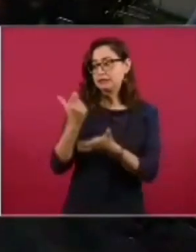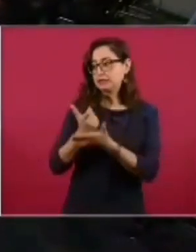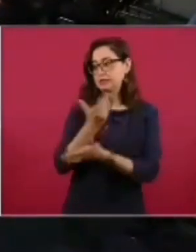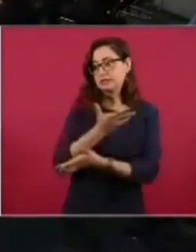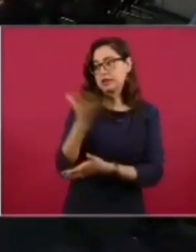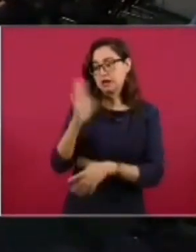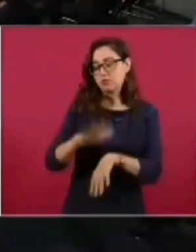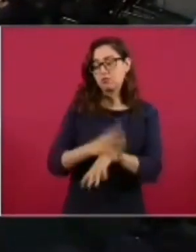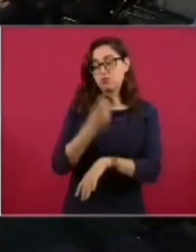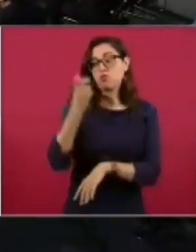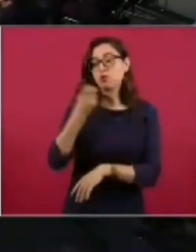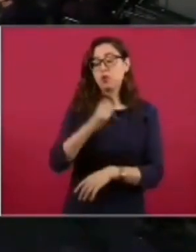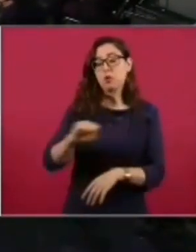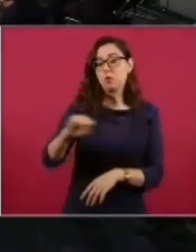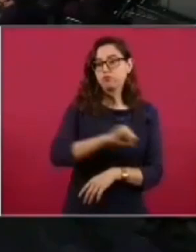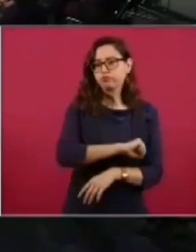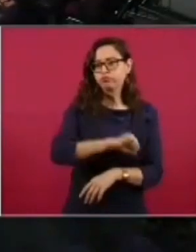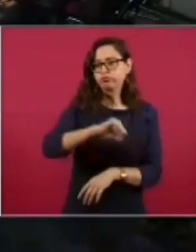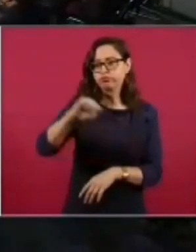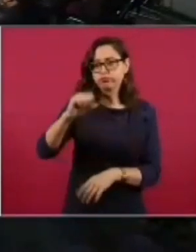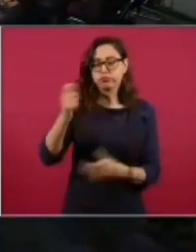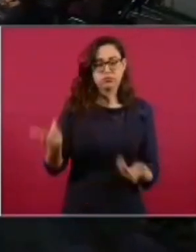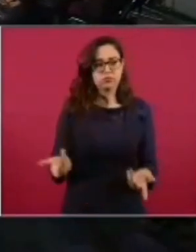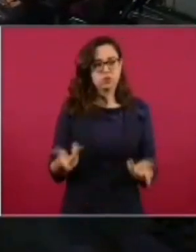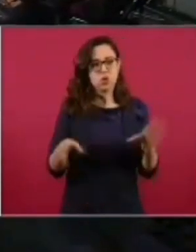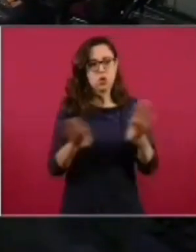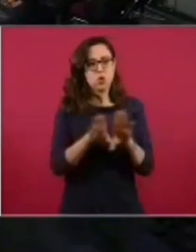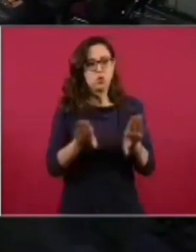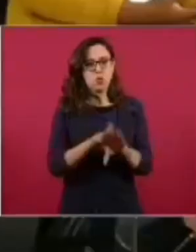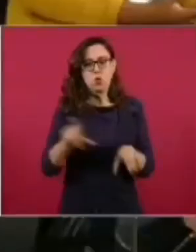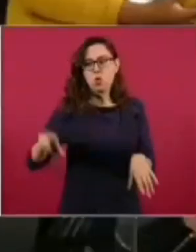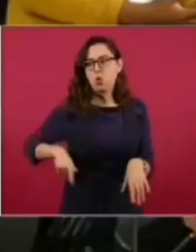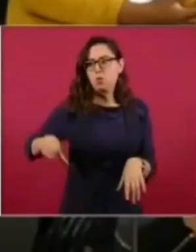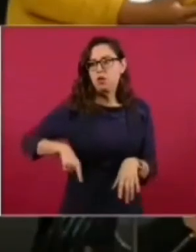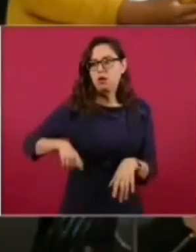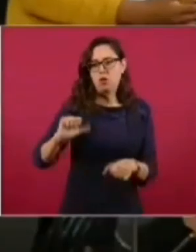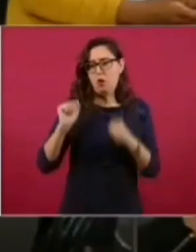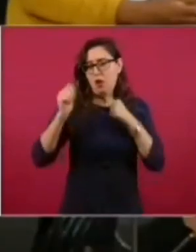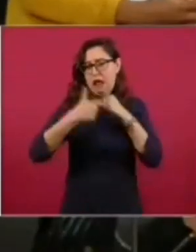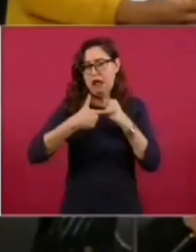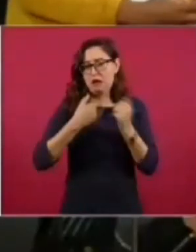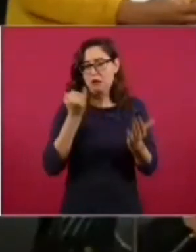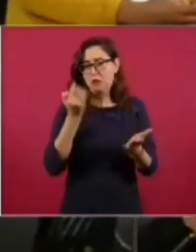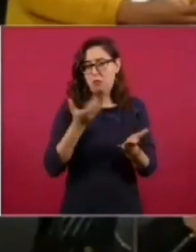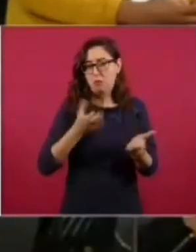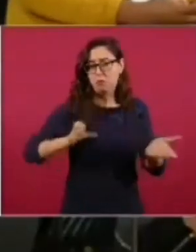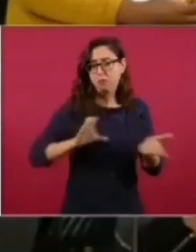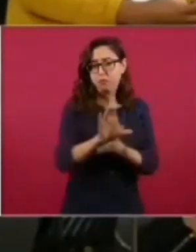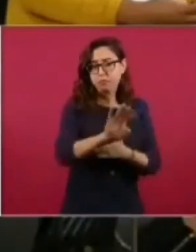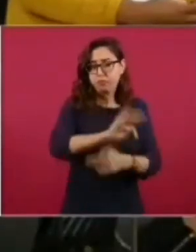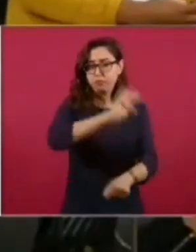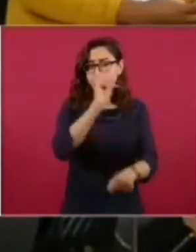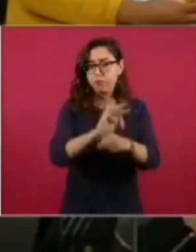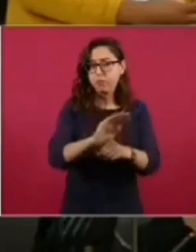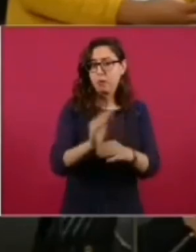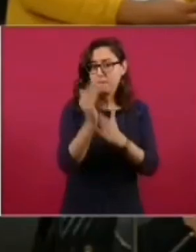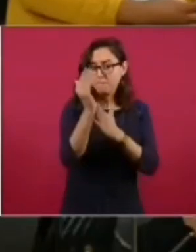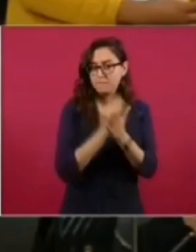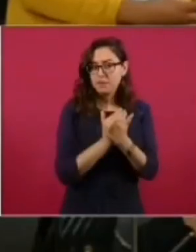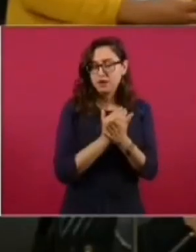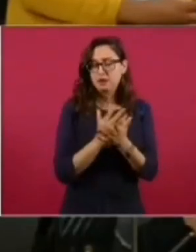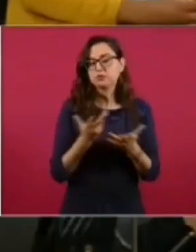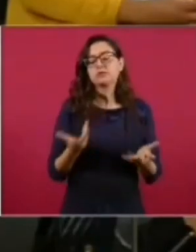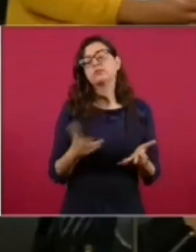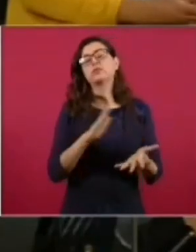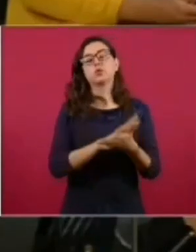tienen previsto algún programa de subsidio a este alimento, pues, de primera necesidad en nuestro país, pues aunque la